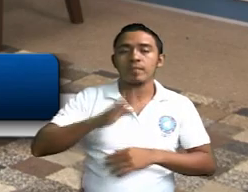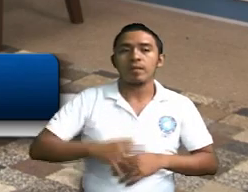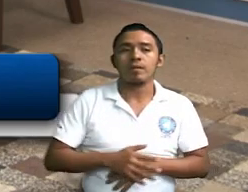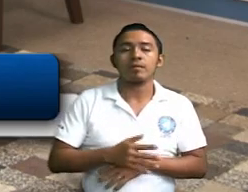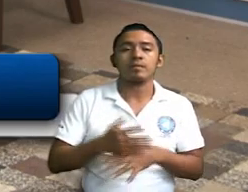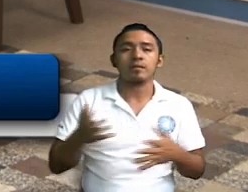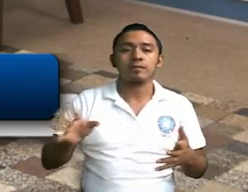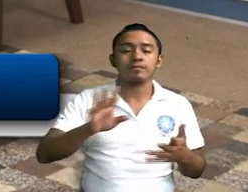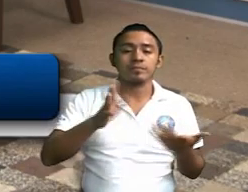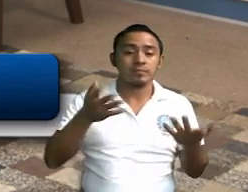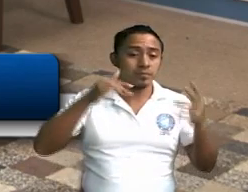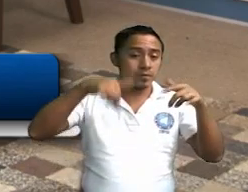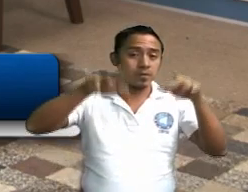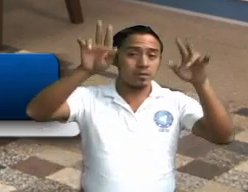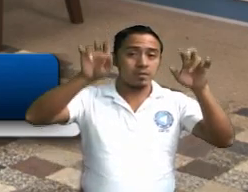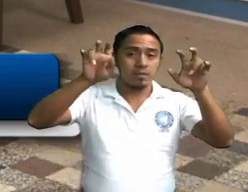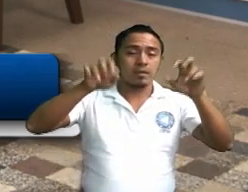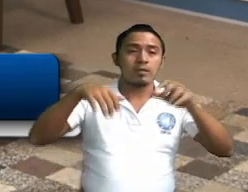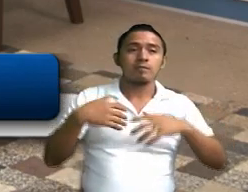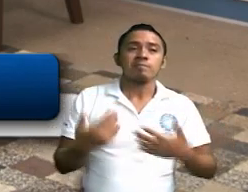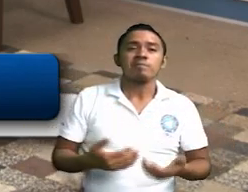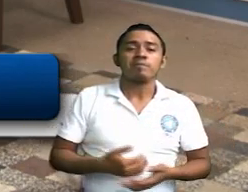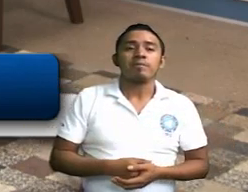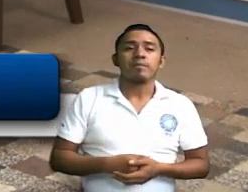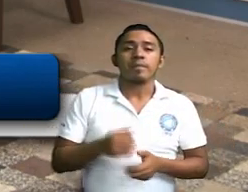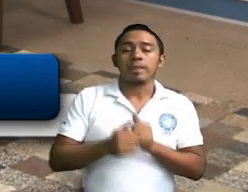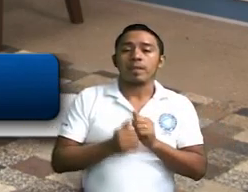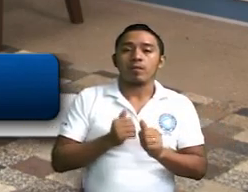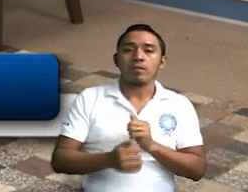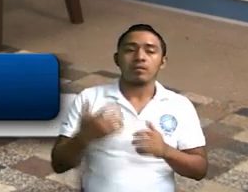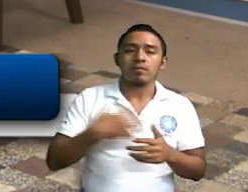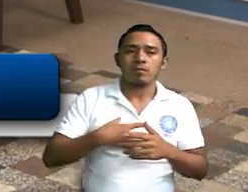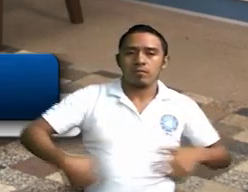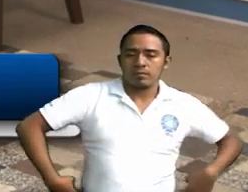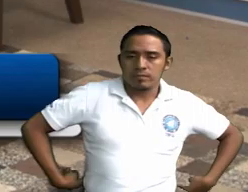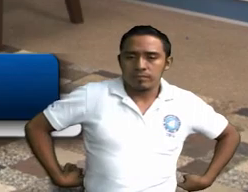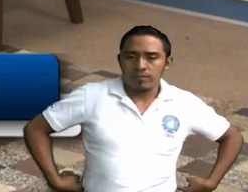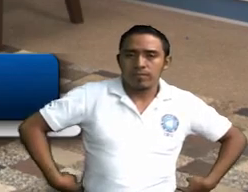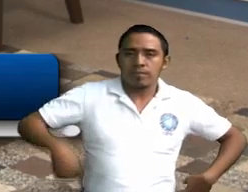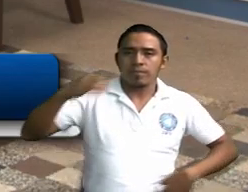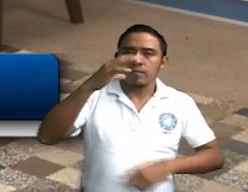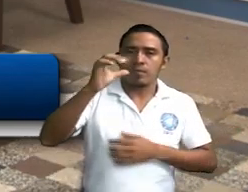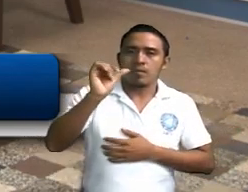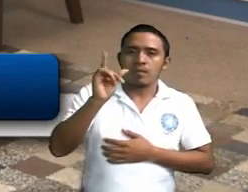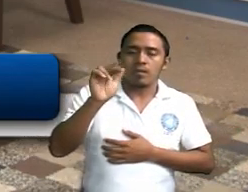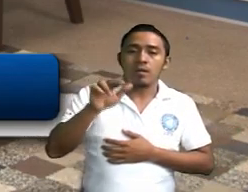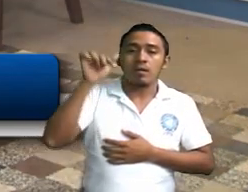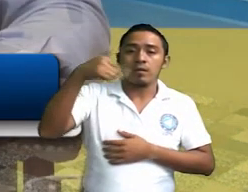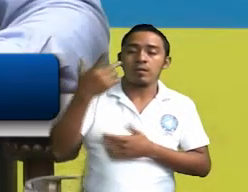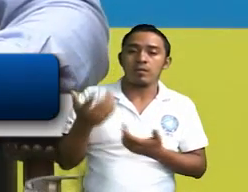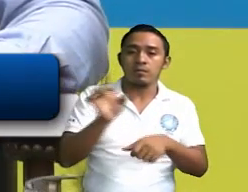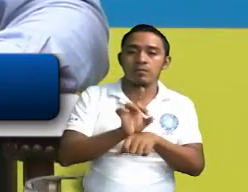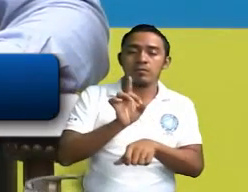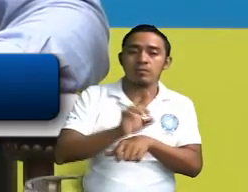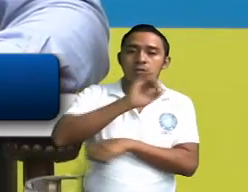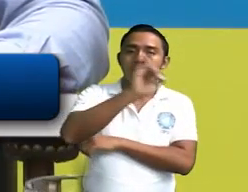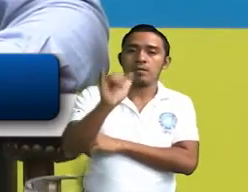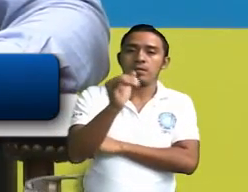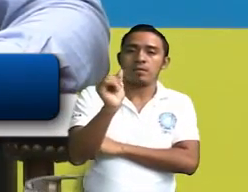vamos a estar conversando más sobre este tema. Lesiones y enfermedades de la cadera. Tenemos aquí al doctor Javier Mairena, quien